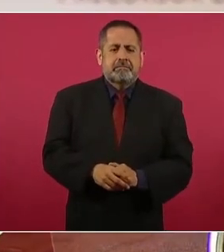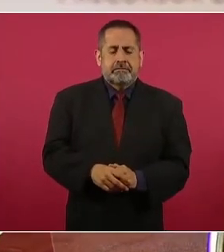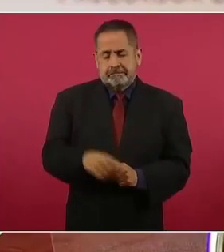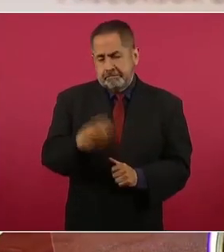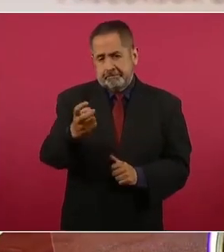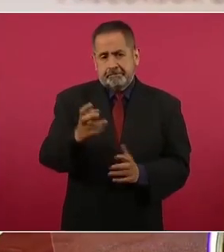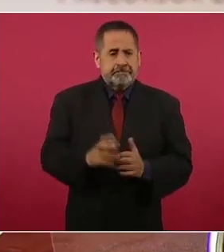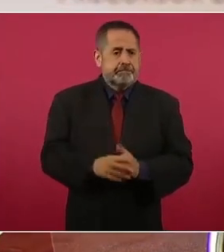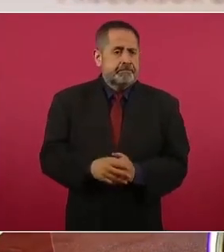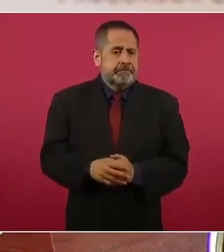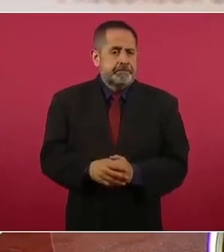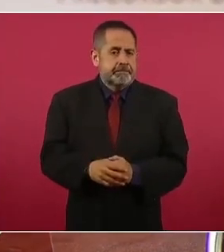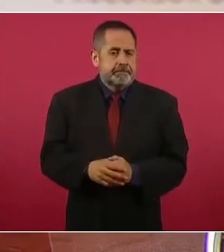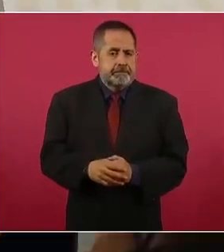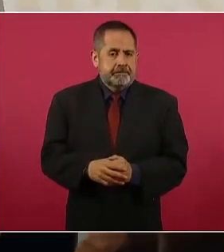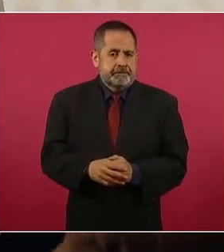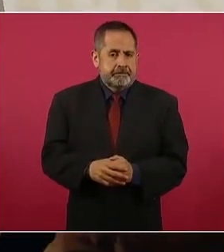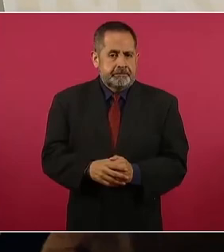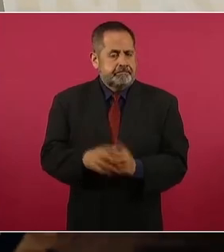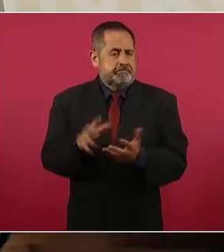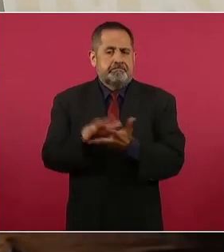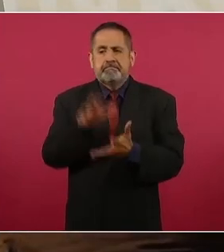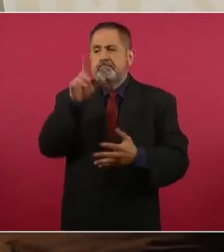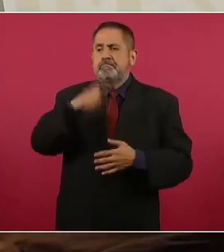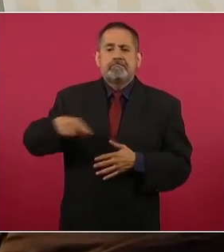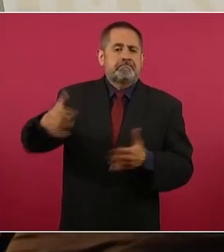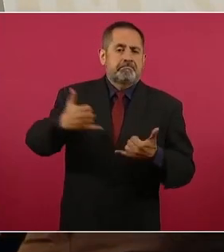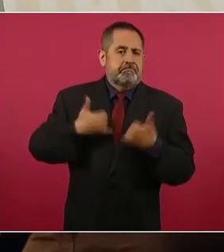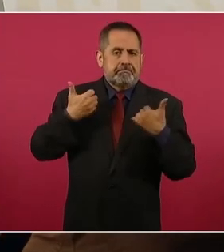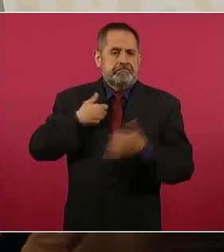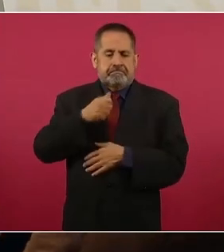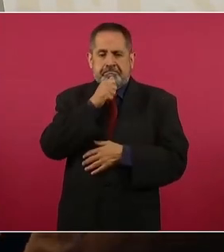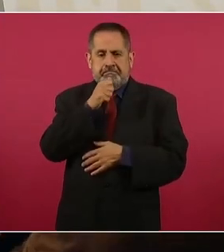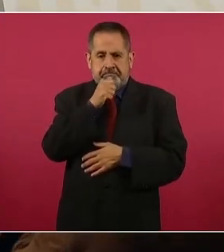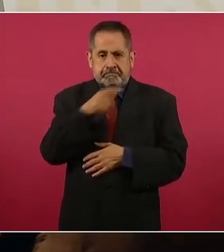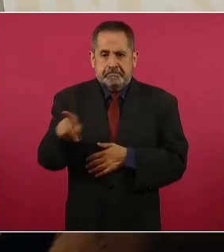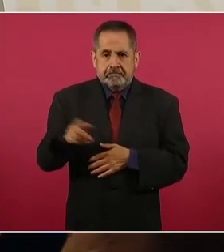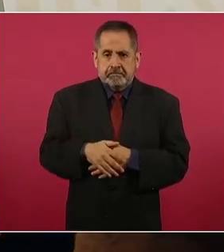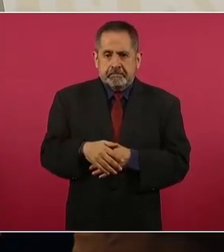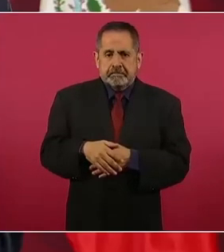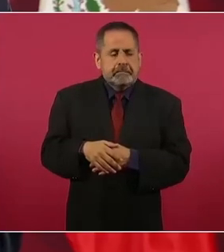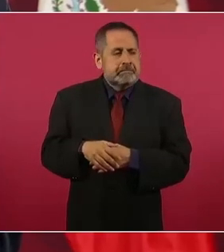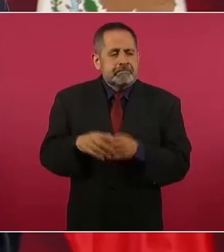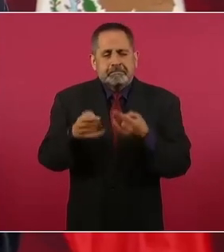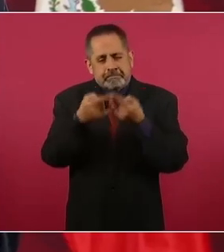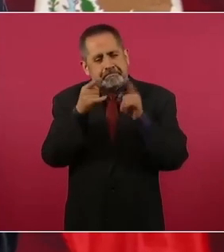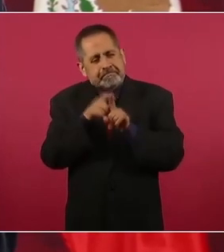Sí, entonces la mayoría de los jóvenes, pues solo en las series.